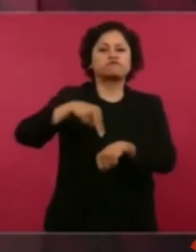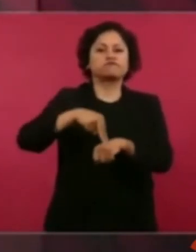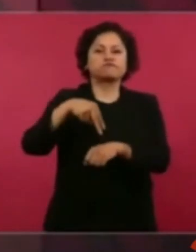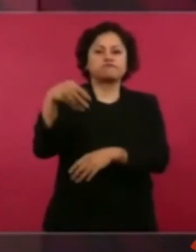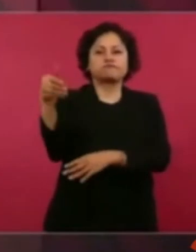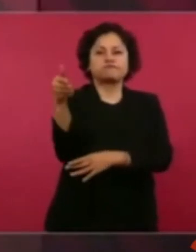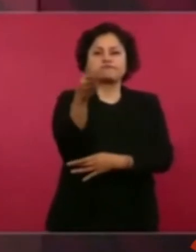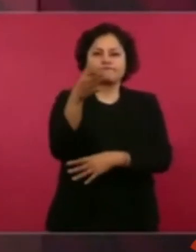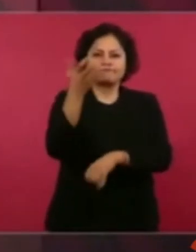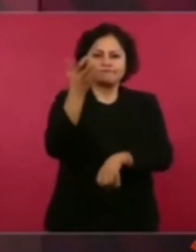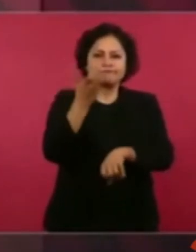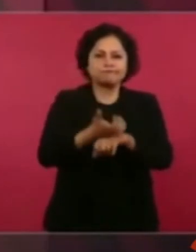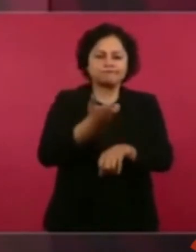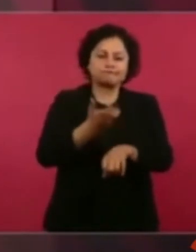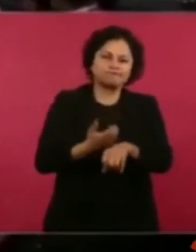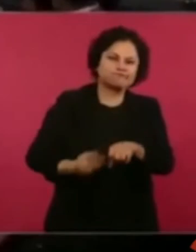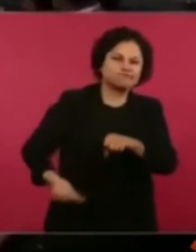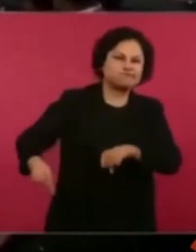Y luego